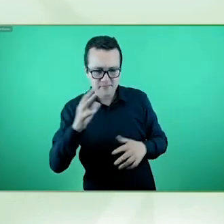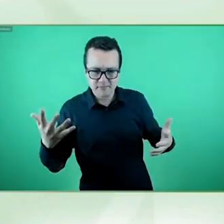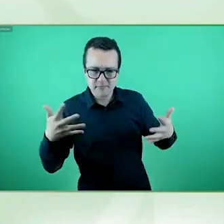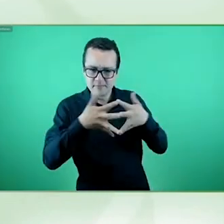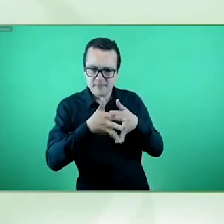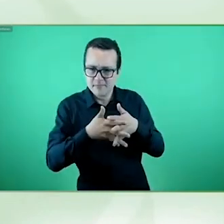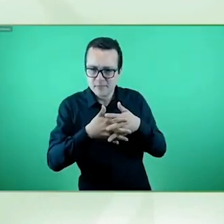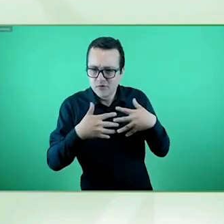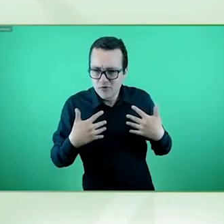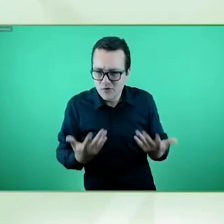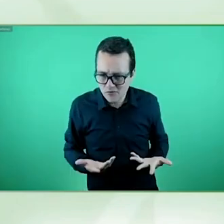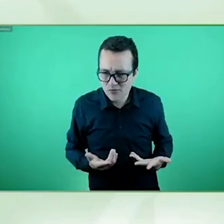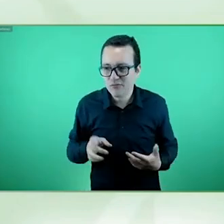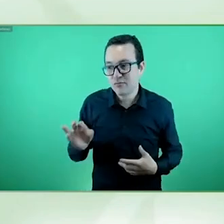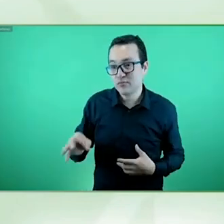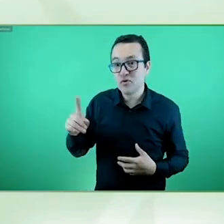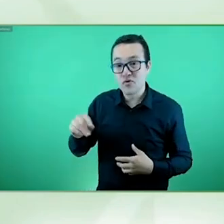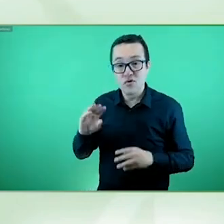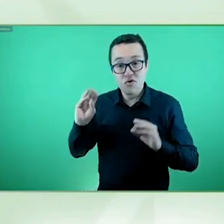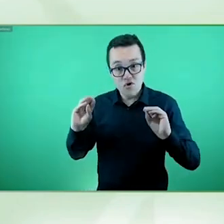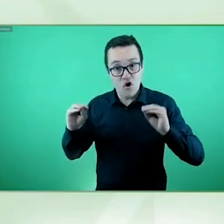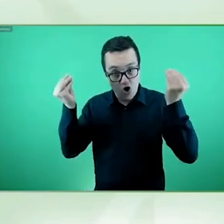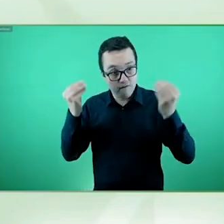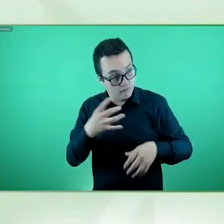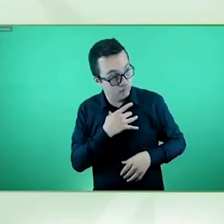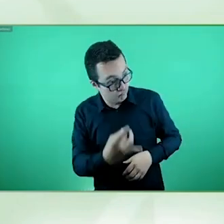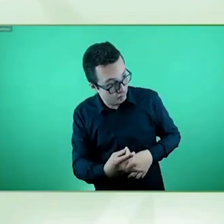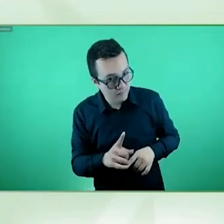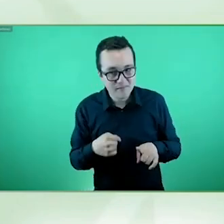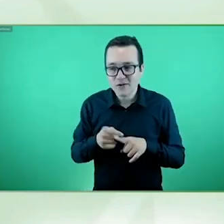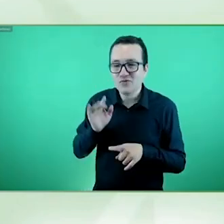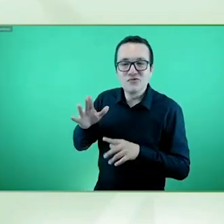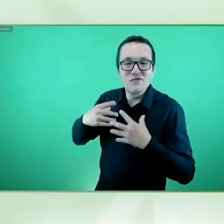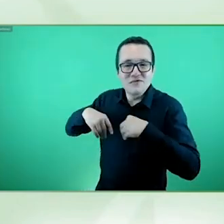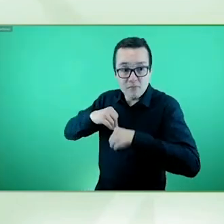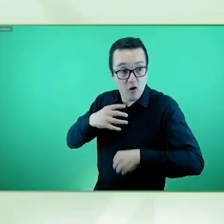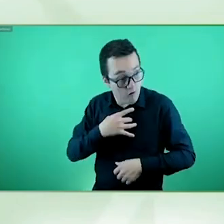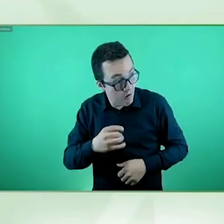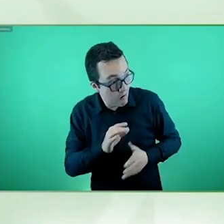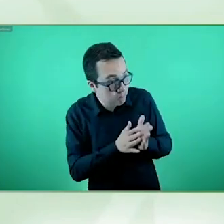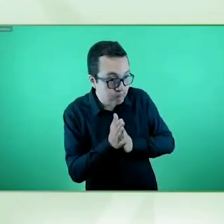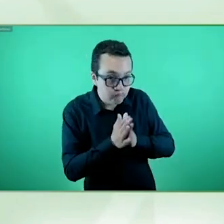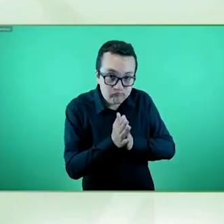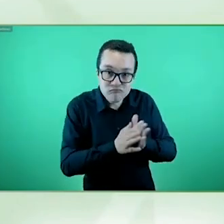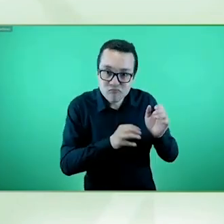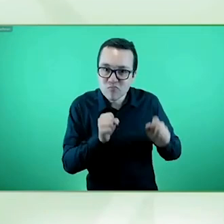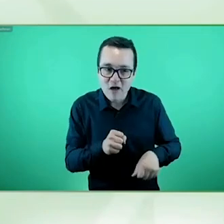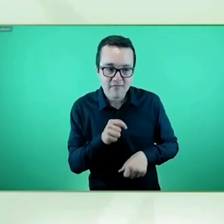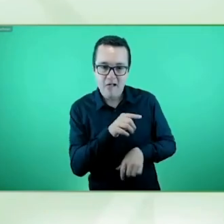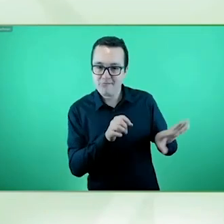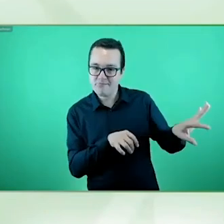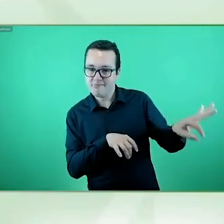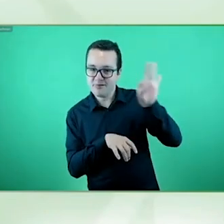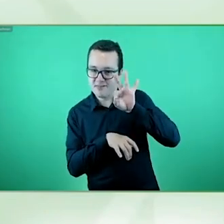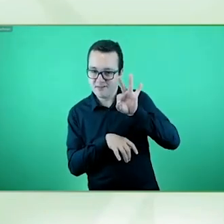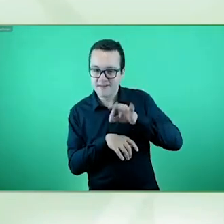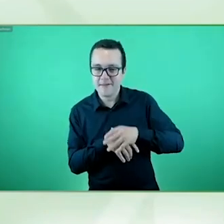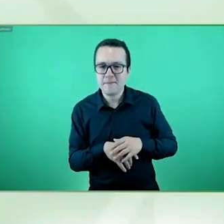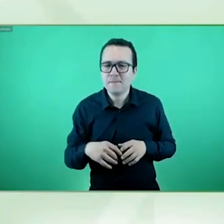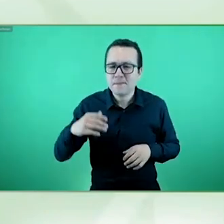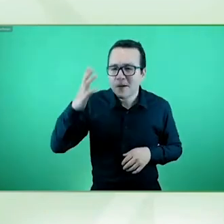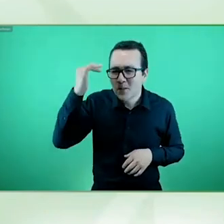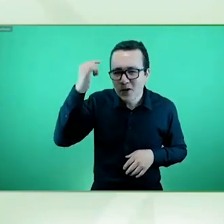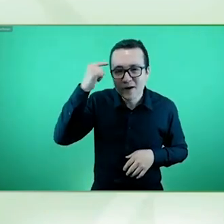los jóvenes y también en sus familias, se elige esta área porque identificamos que el conocer y trabajar la